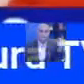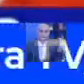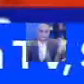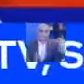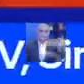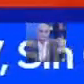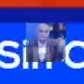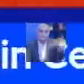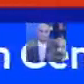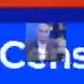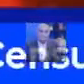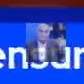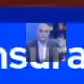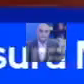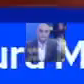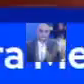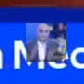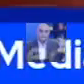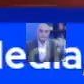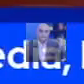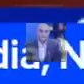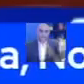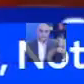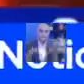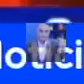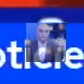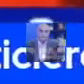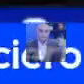un periodista, además de